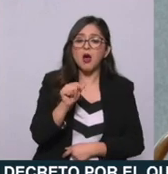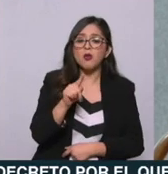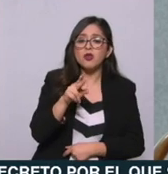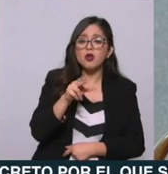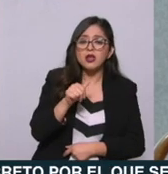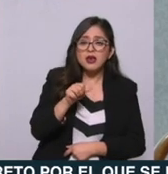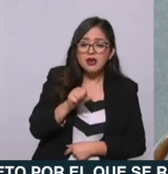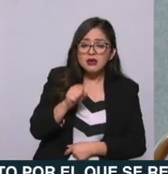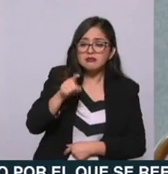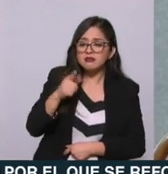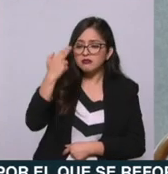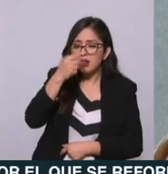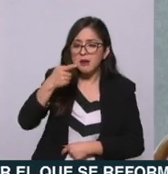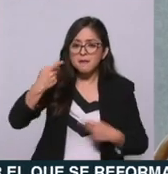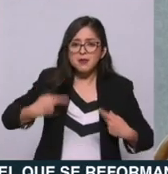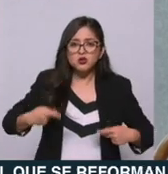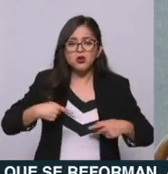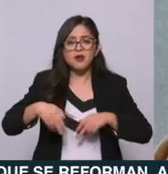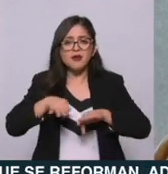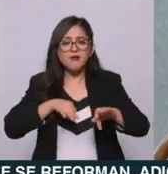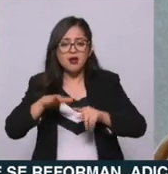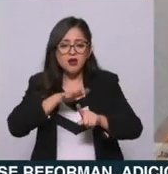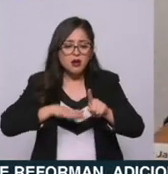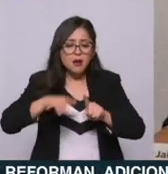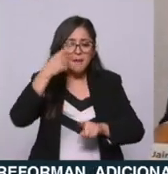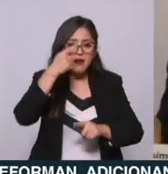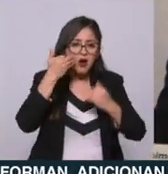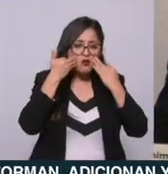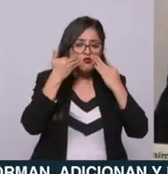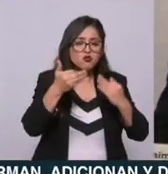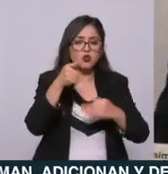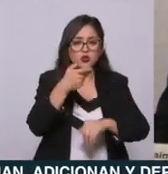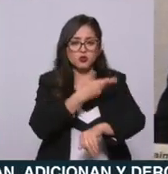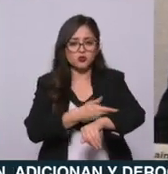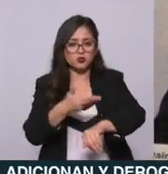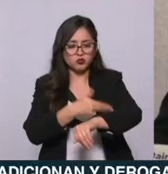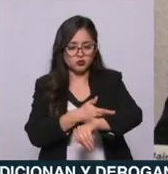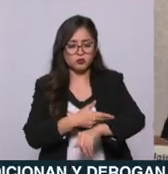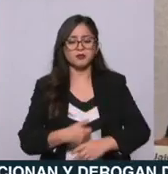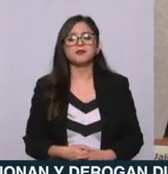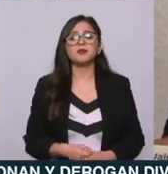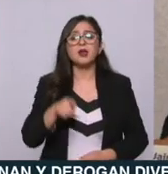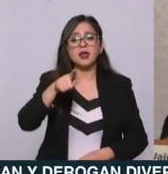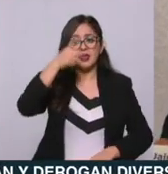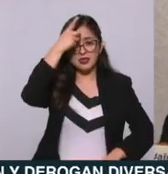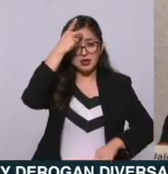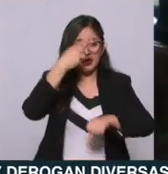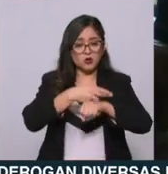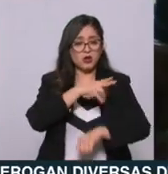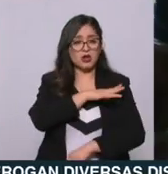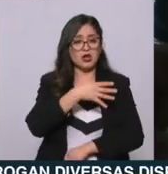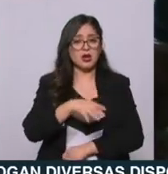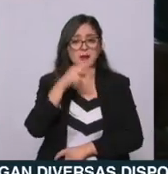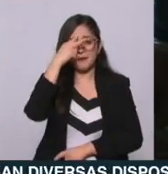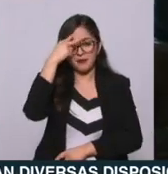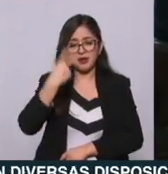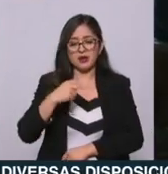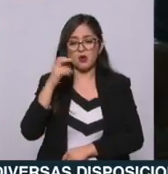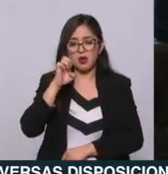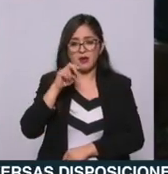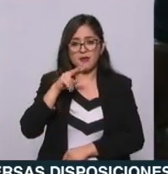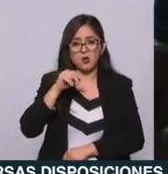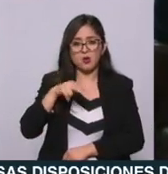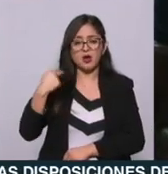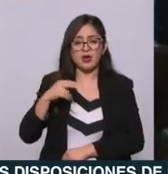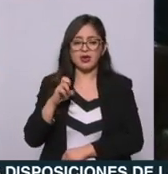sociedad civil para asegurar transparencia y legitimidad de todo el proceso. La directora general de México Evalúa, Edna Jaime, informó que este